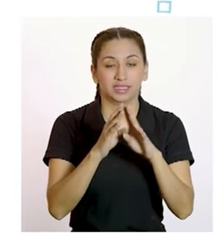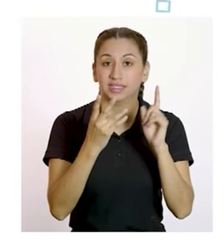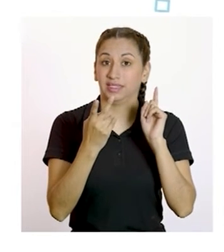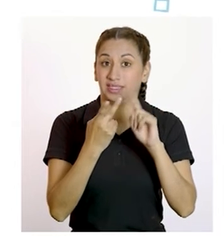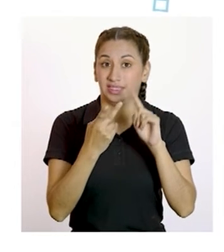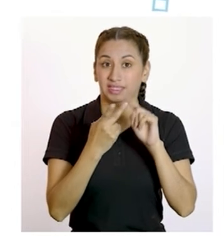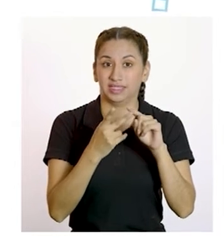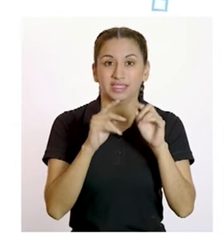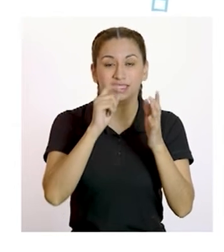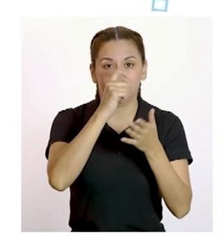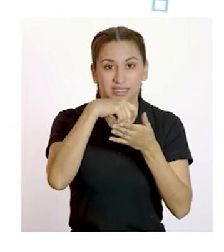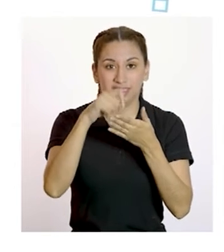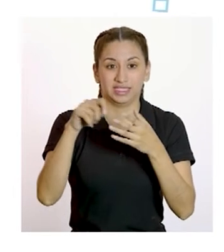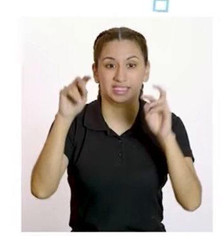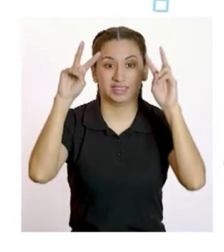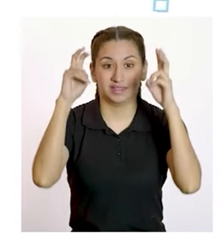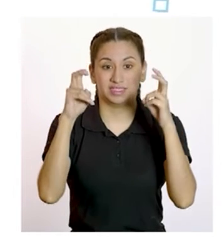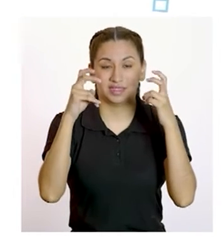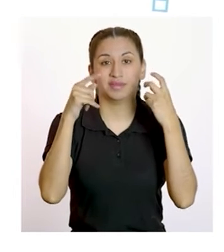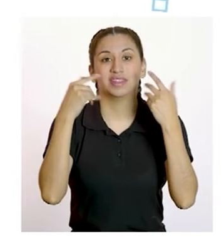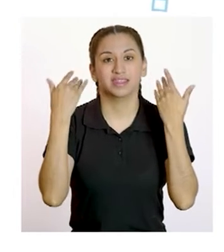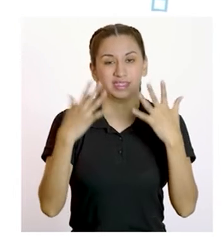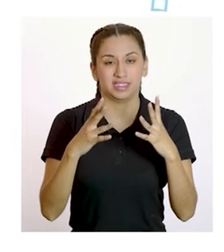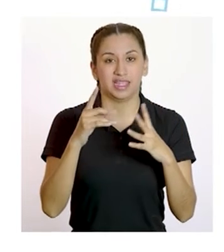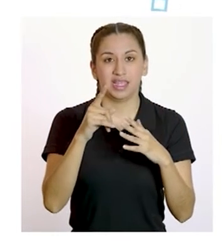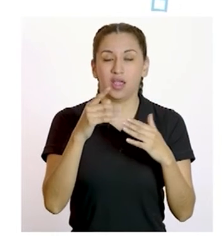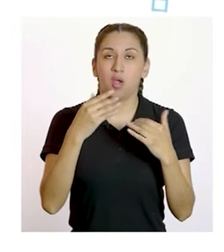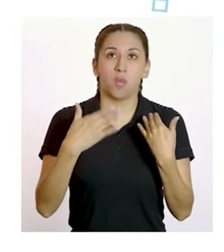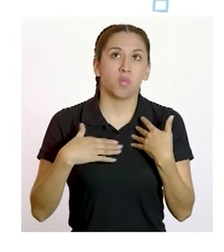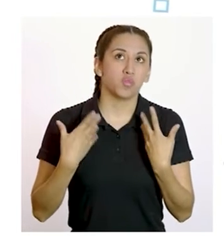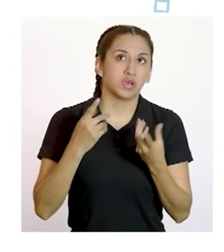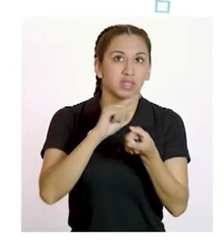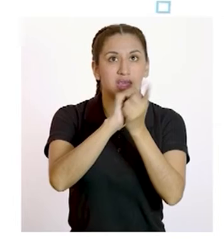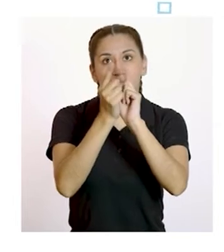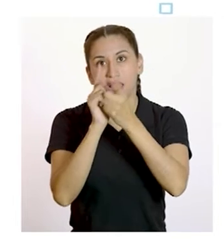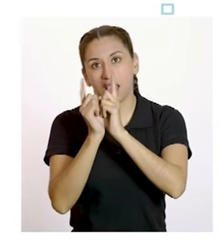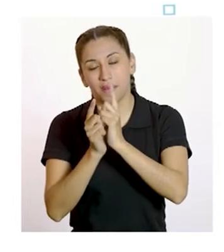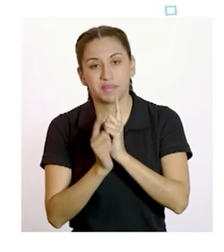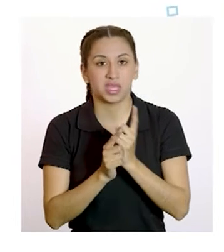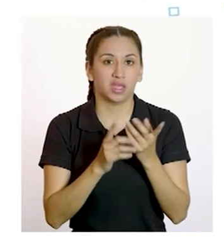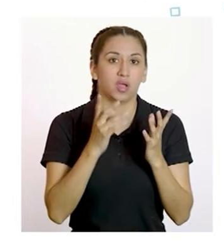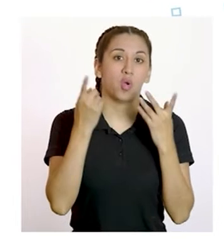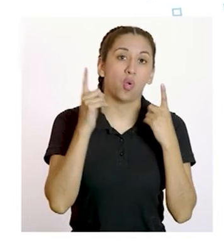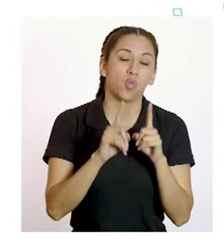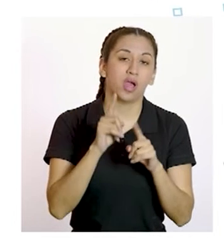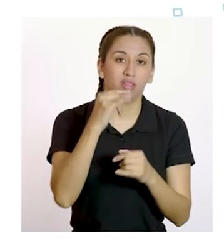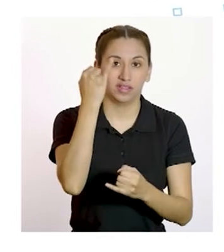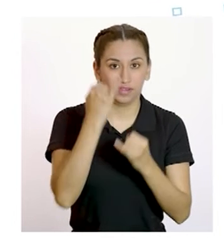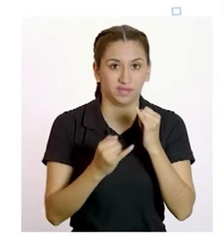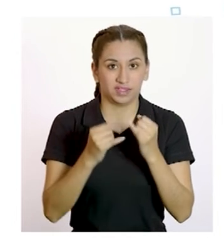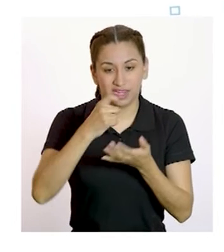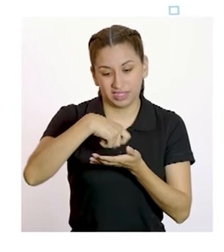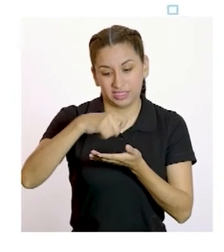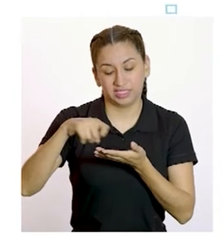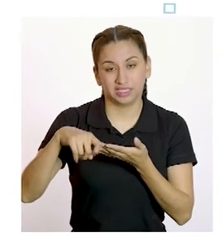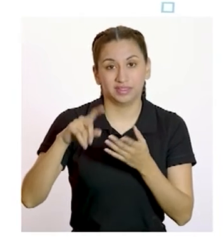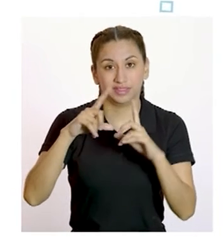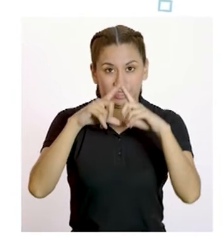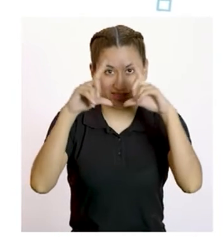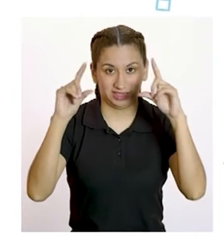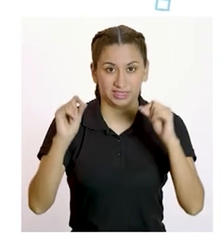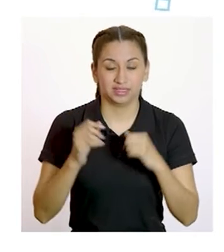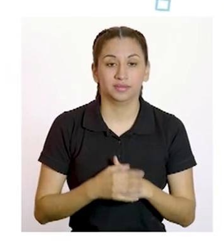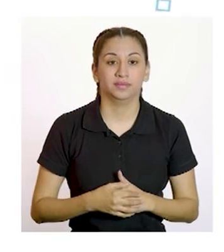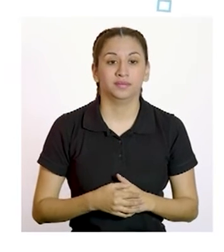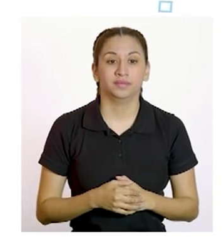el inicio se escribe el título. Este título es uno que podría variar o cambiarse cuando se haya terminado de escribir